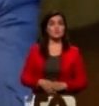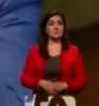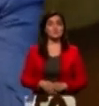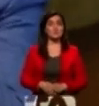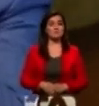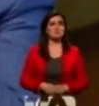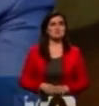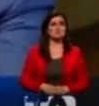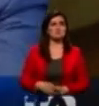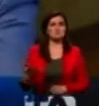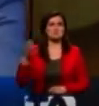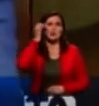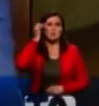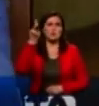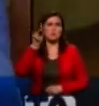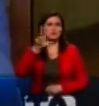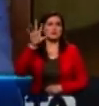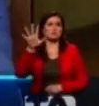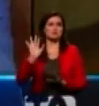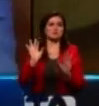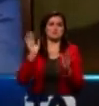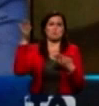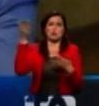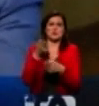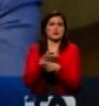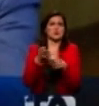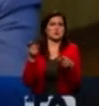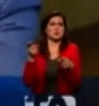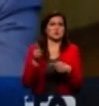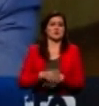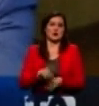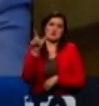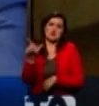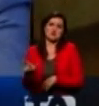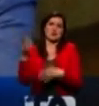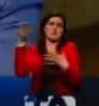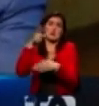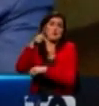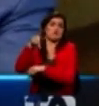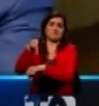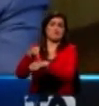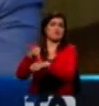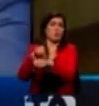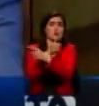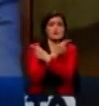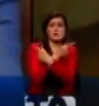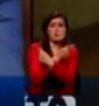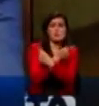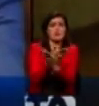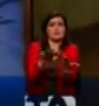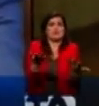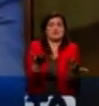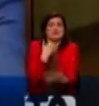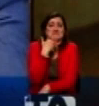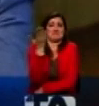Criterios comunicados de partidos, movimientos políticos o de políticos profesionales enviando tweets, etcétera, nos